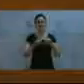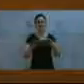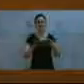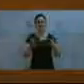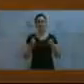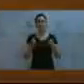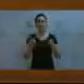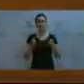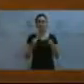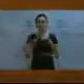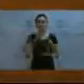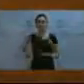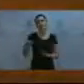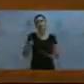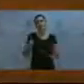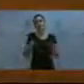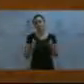mucho, igual que ustedes,